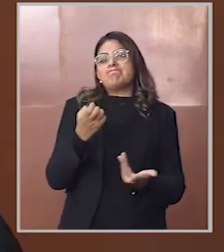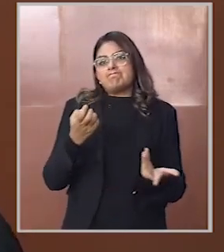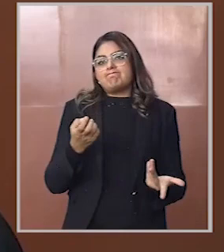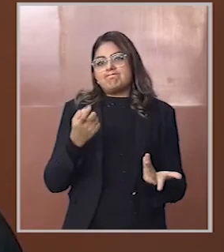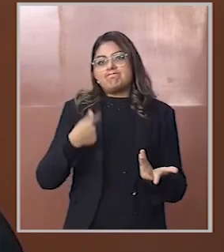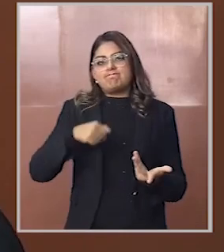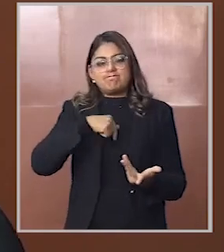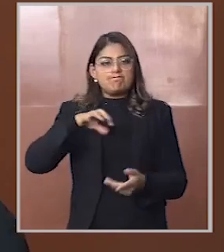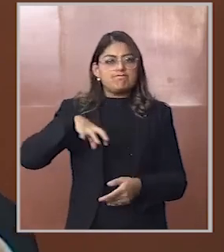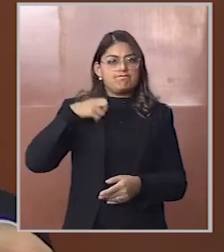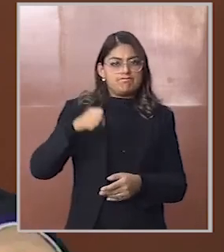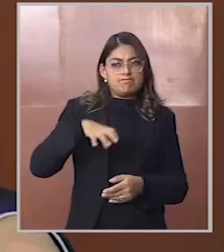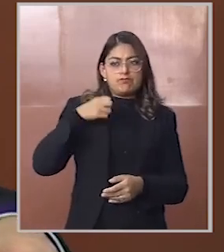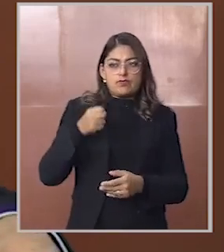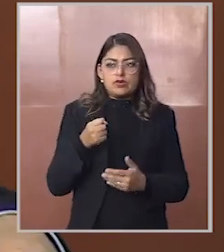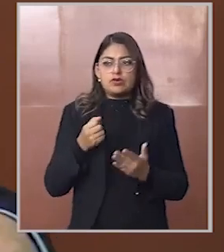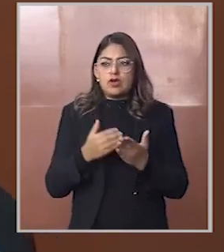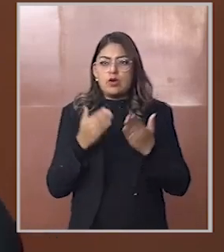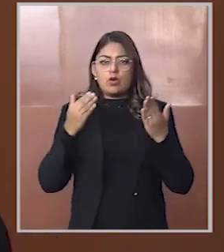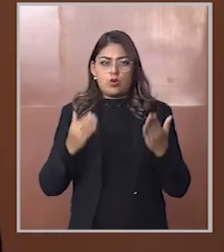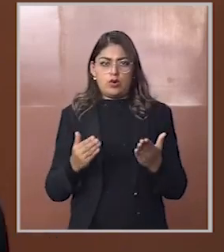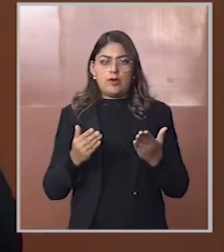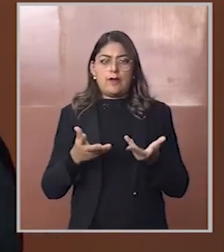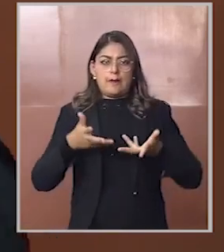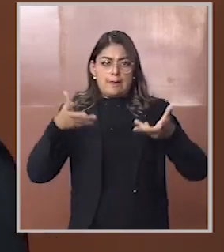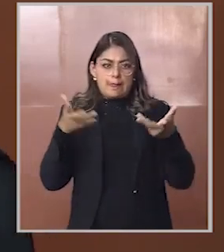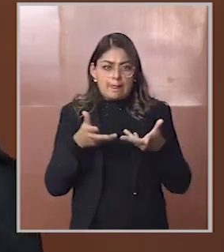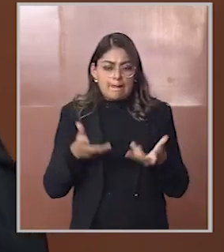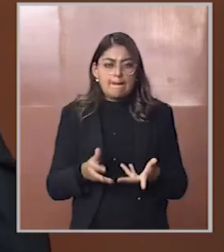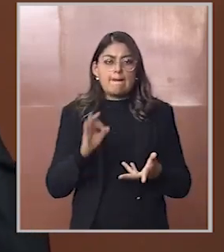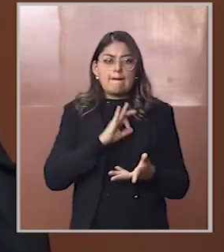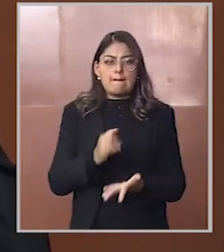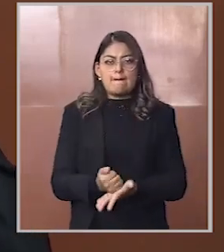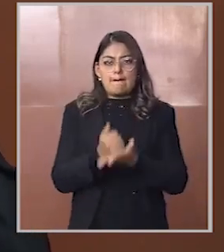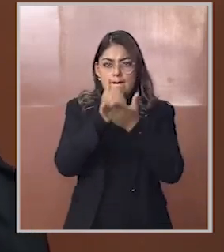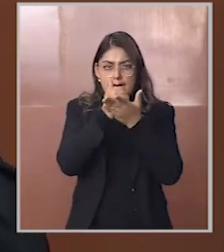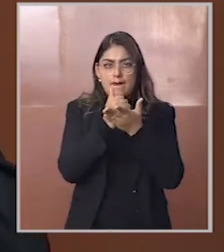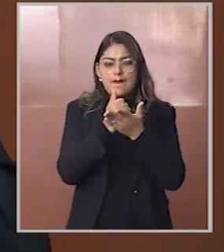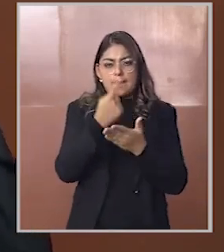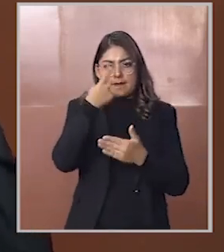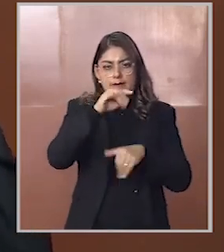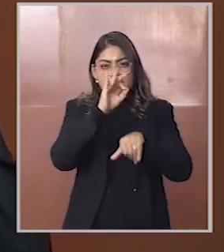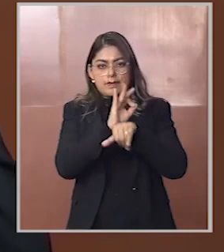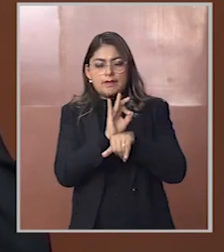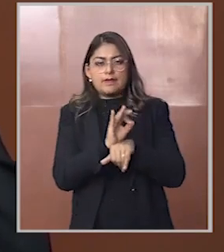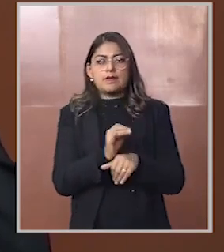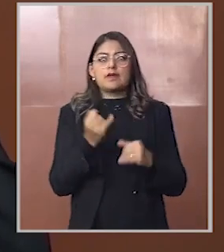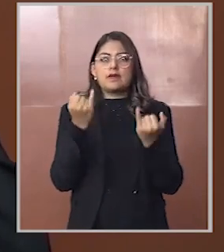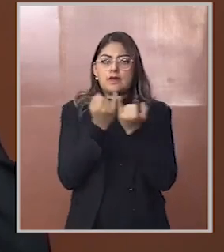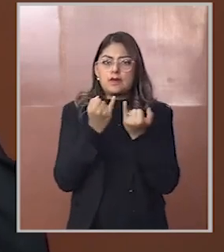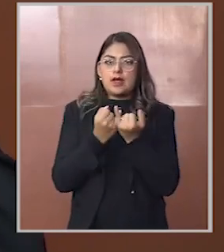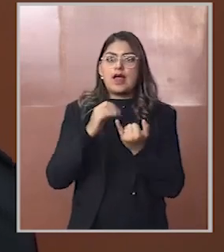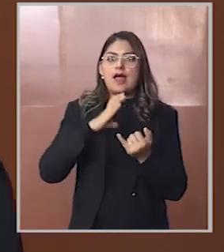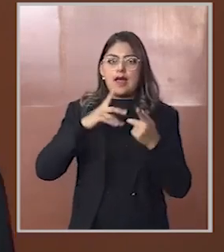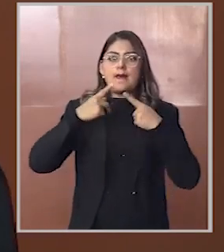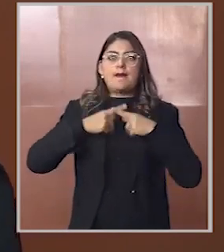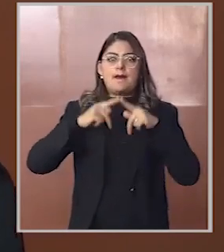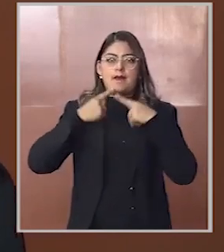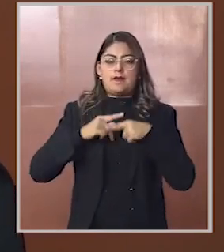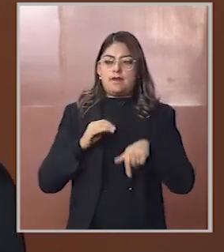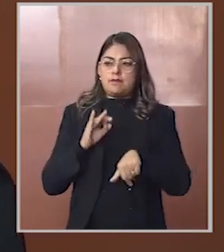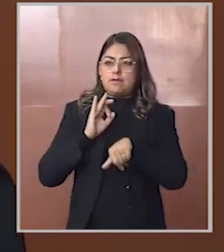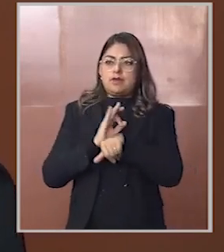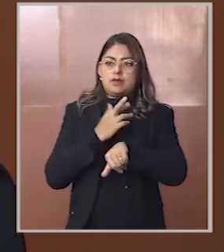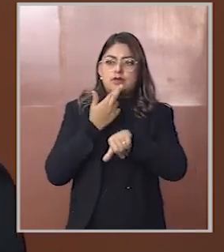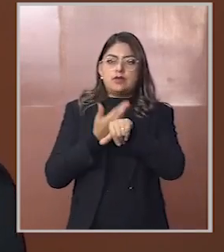dudas el esfuerzo que ahora se está llevando a cabo va a ayudar indudablemente va a ayudar también a las personas defensoras